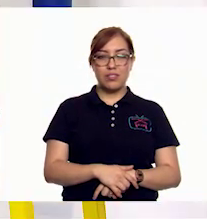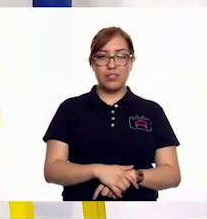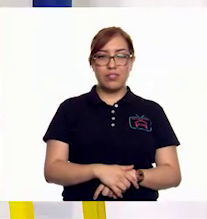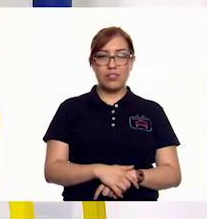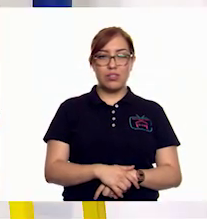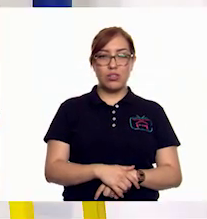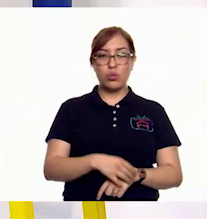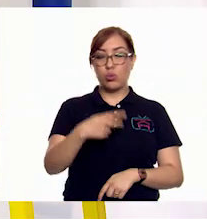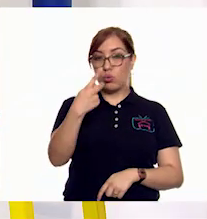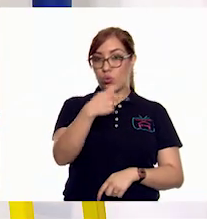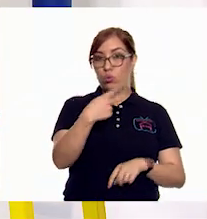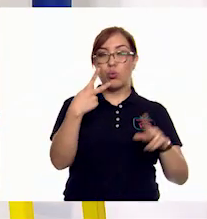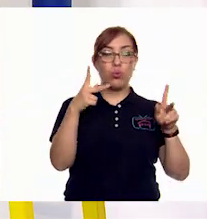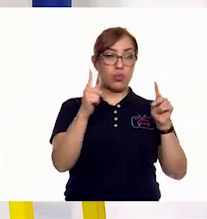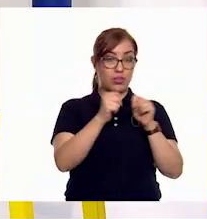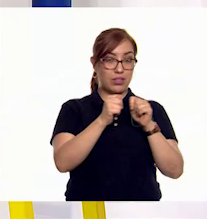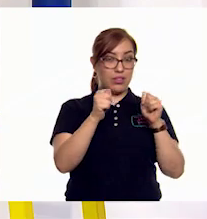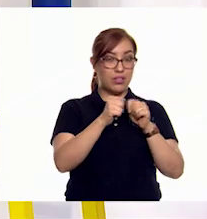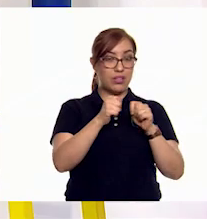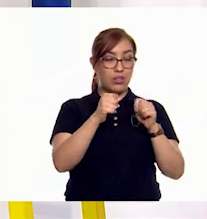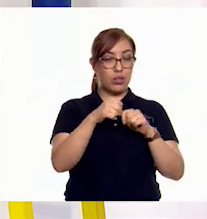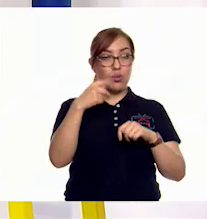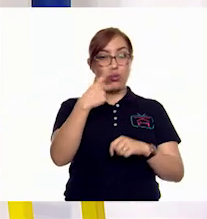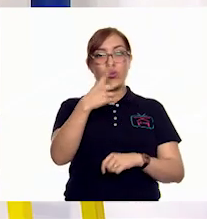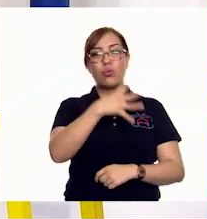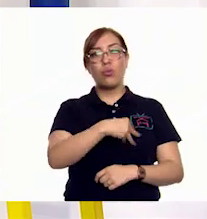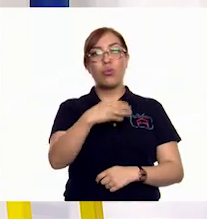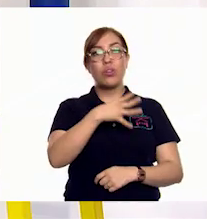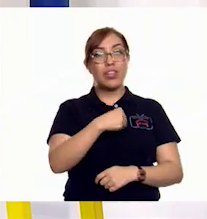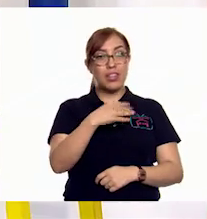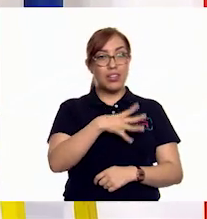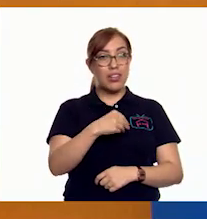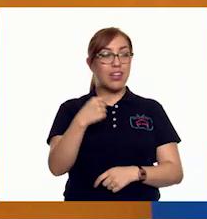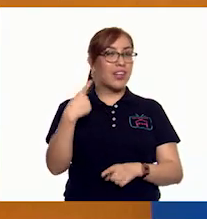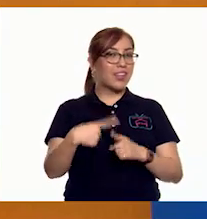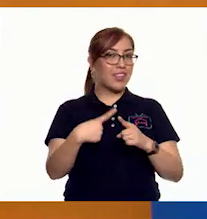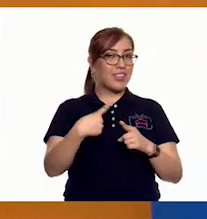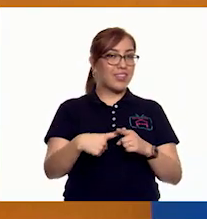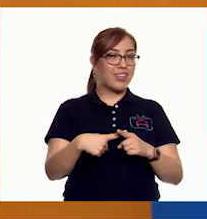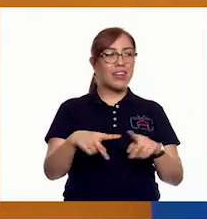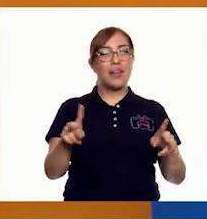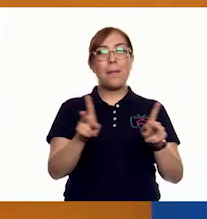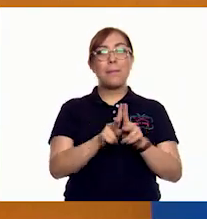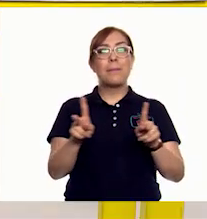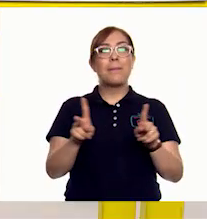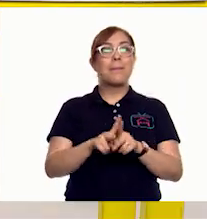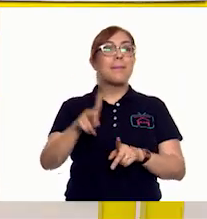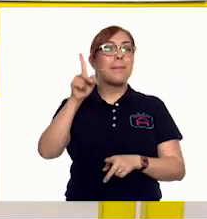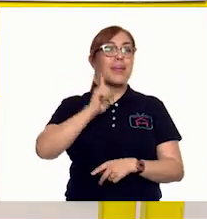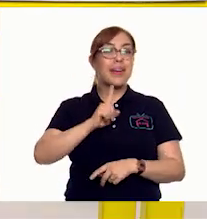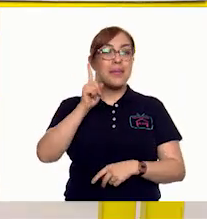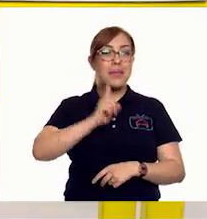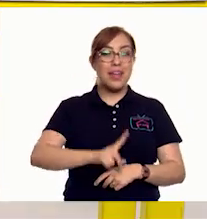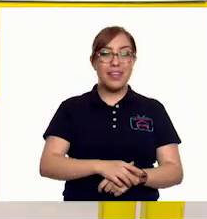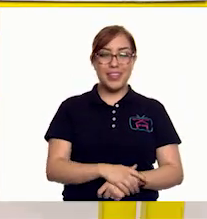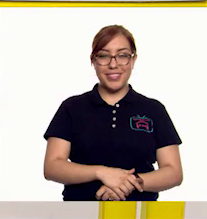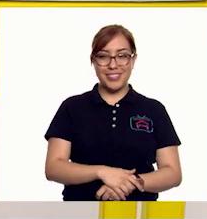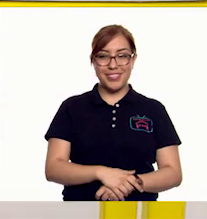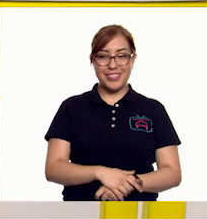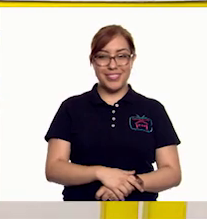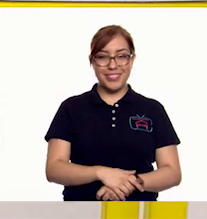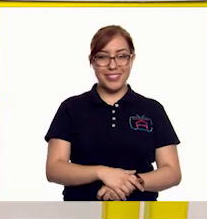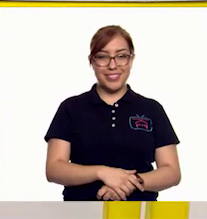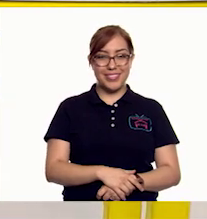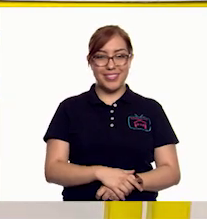de mi tío? Pues sí, ahora sí es mi prima. Entonces ¿será es la prima? Prima. Sí, ahora sí estuvimos